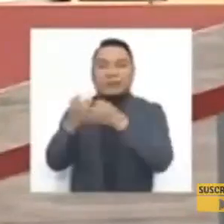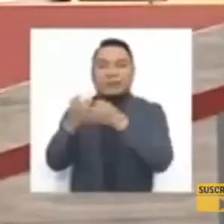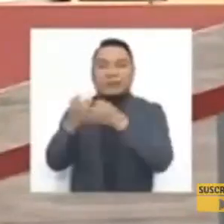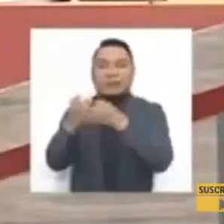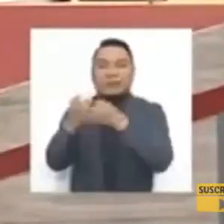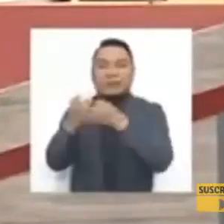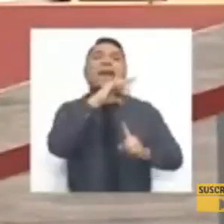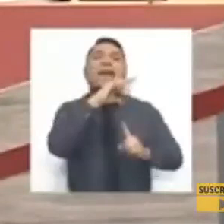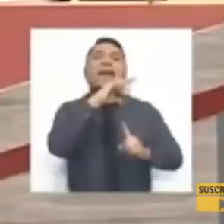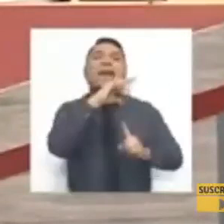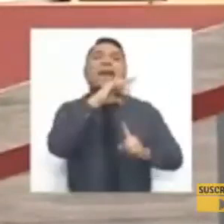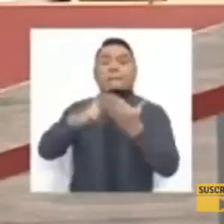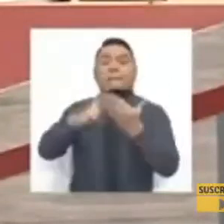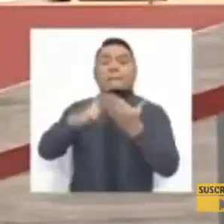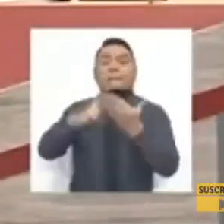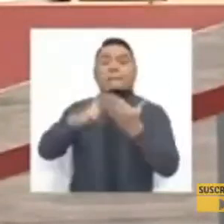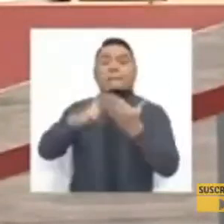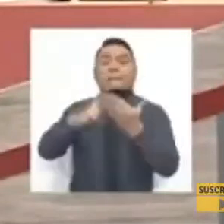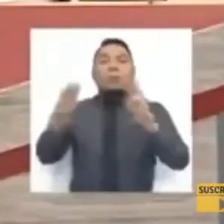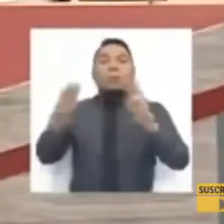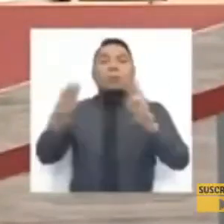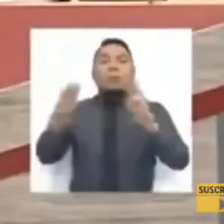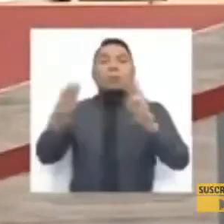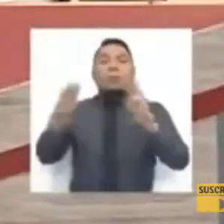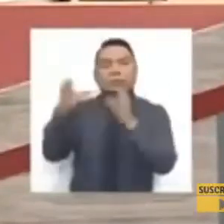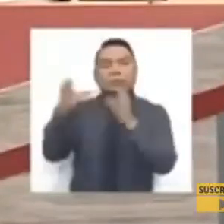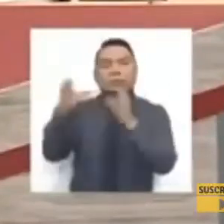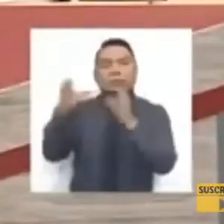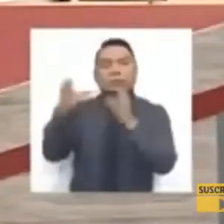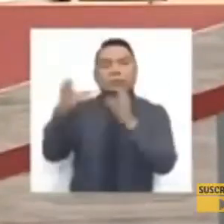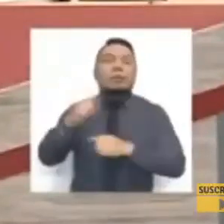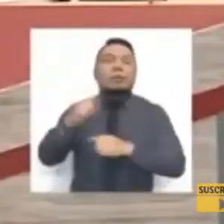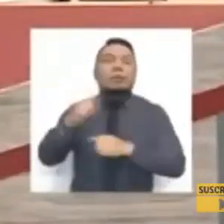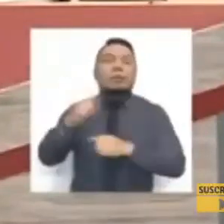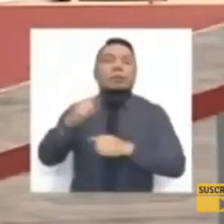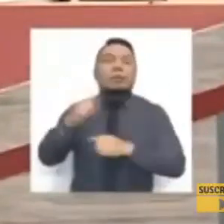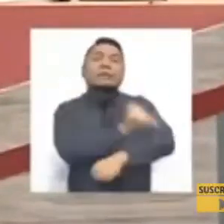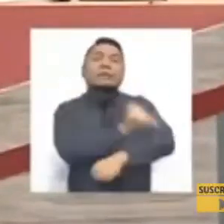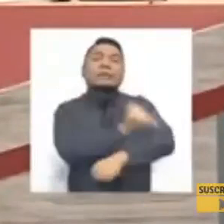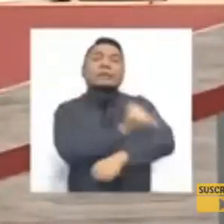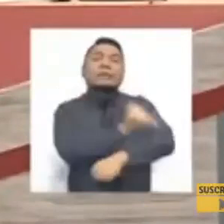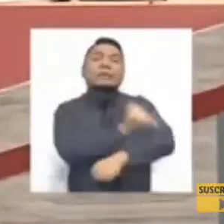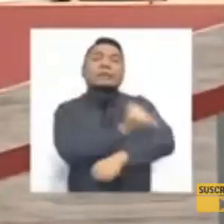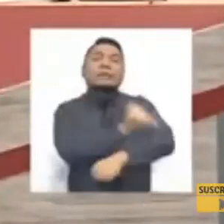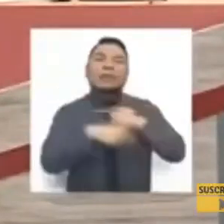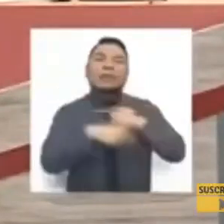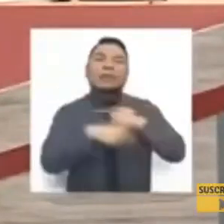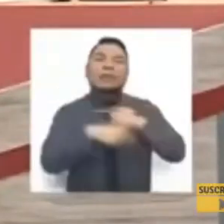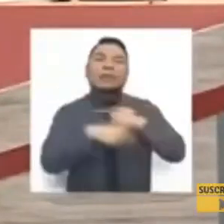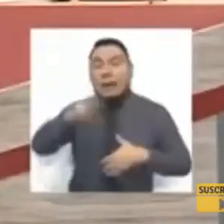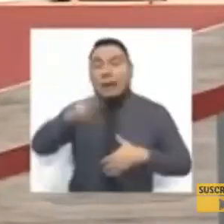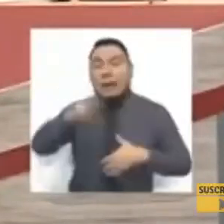Transparencia, el Programa de las Naciones Unidas para el Desarrollo, PNUD, el Instituto Nacional Demócrata, el Proyecto Perú